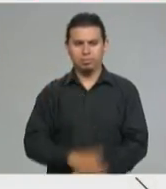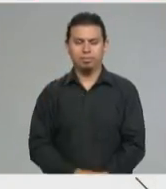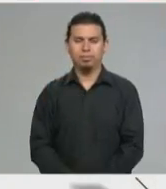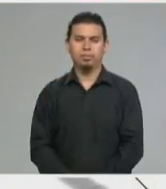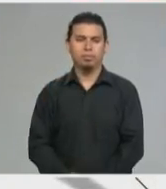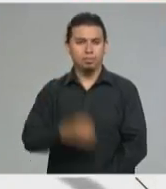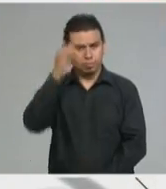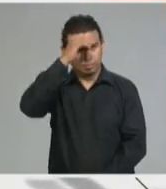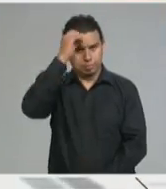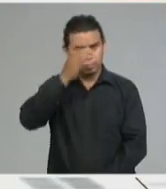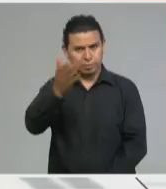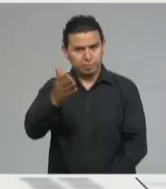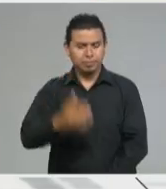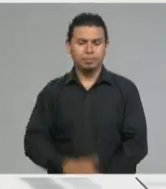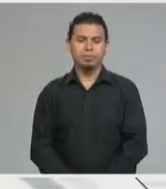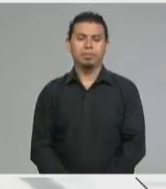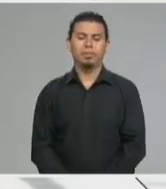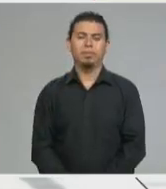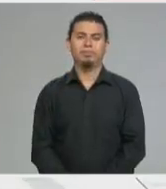En la opinión de...